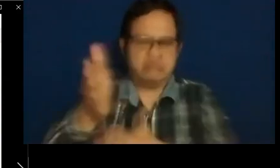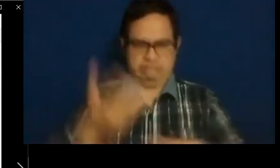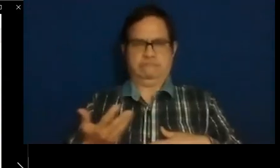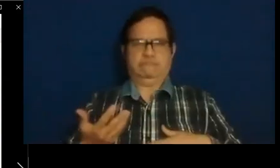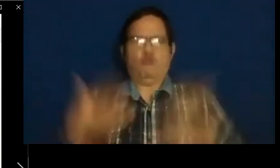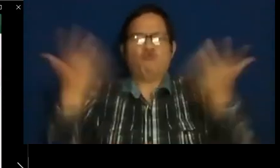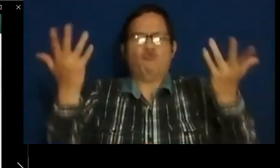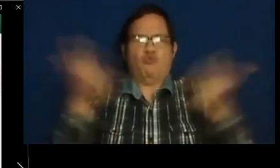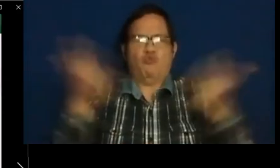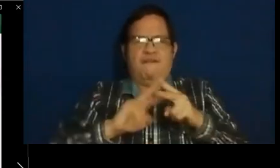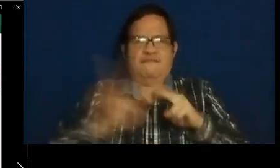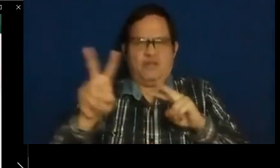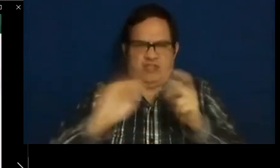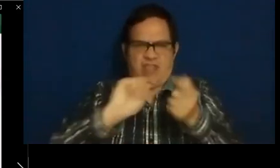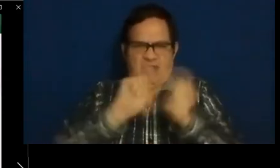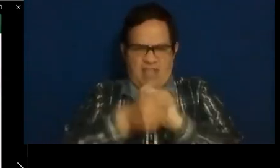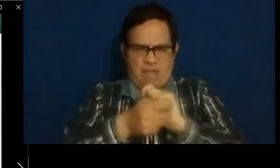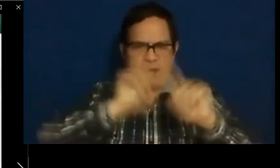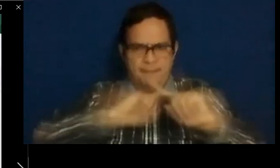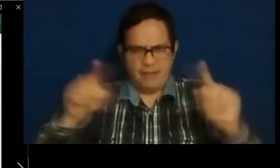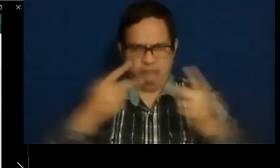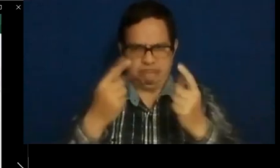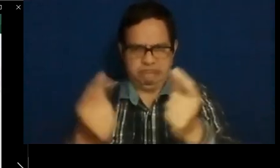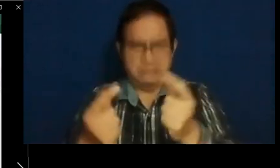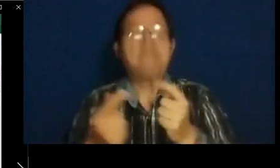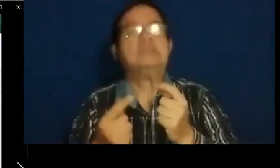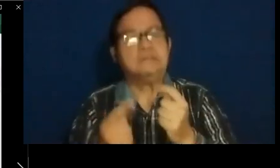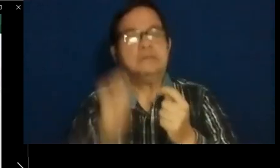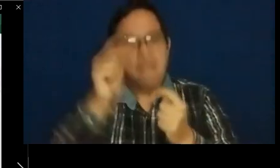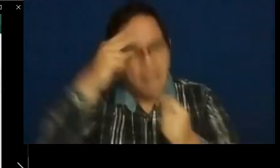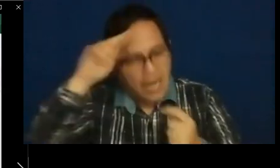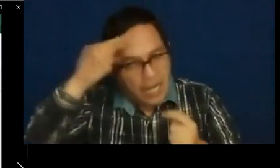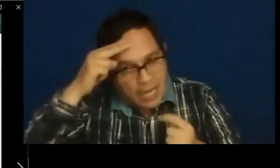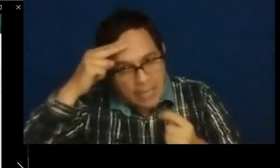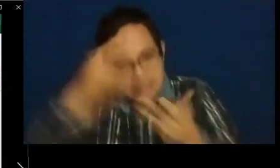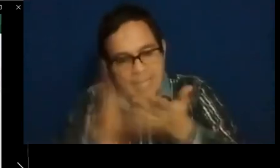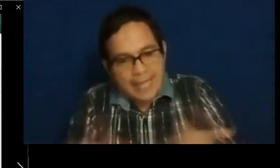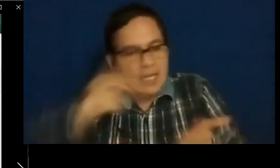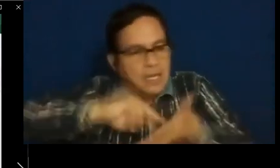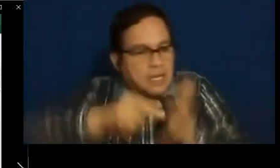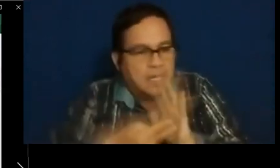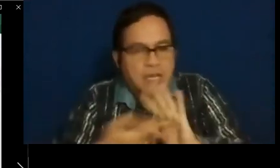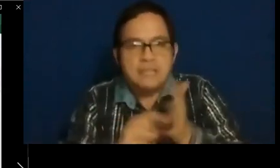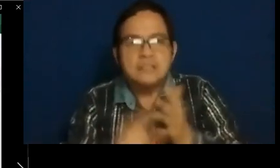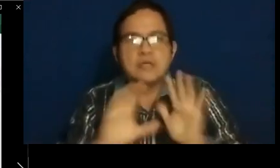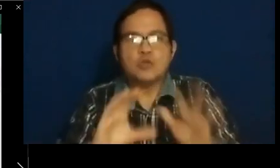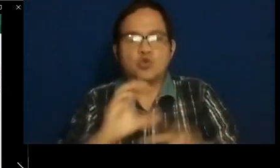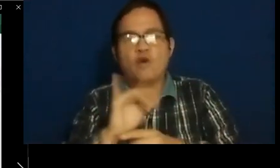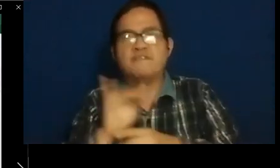esta ecuación en cada uno de los lanzamientos, simplemente es identificar los coeficientes que significan y apuntarlos,